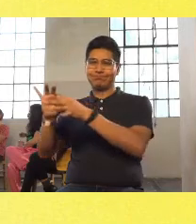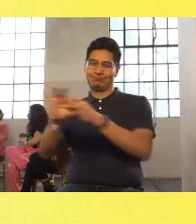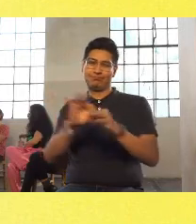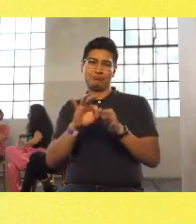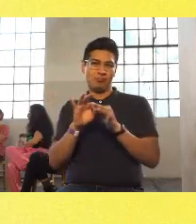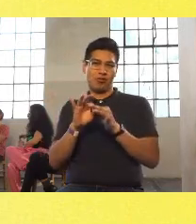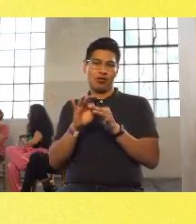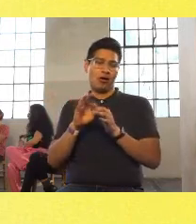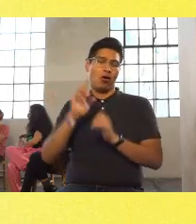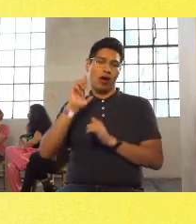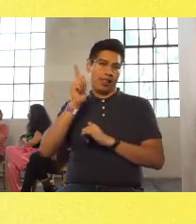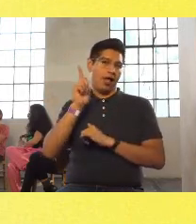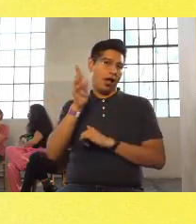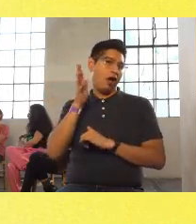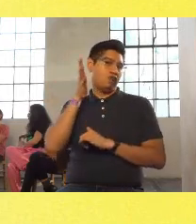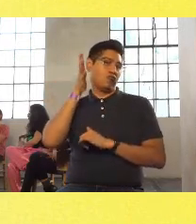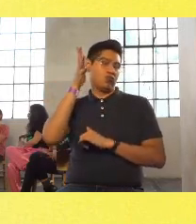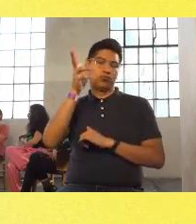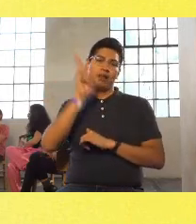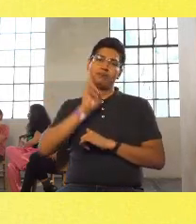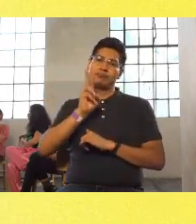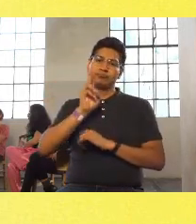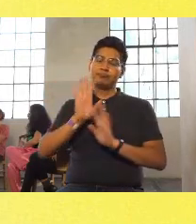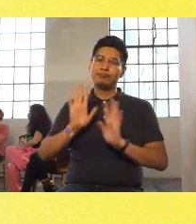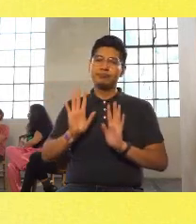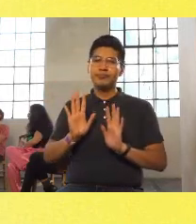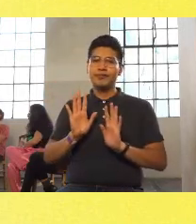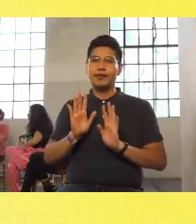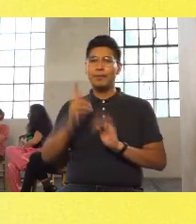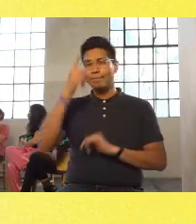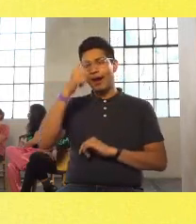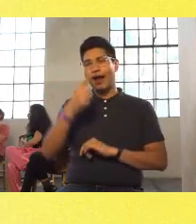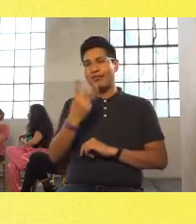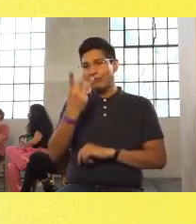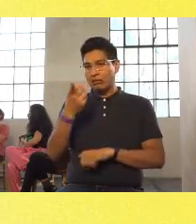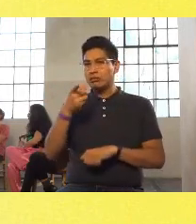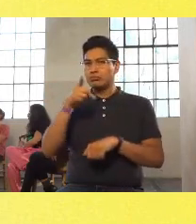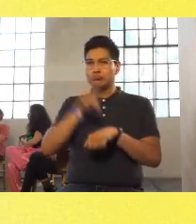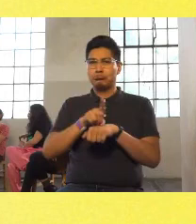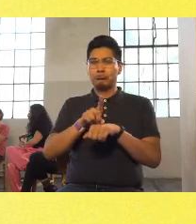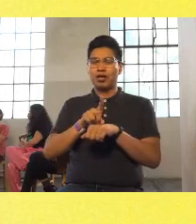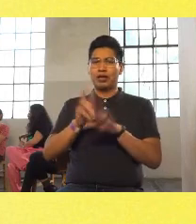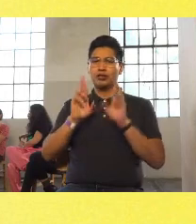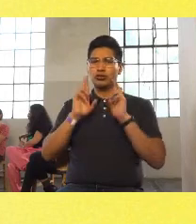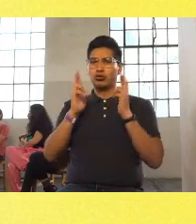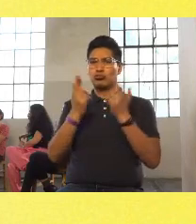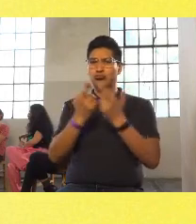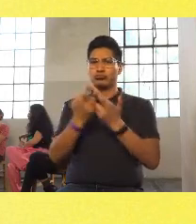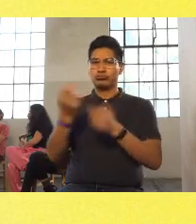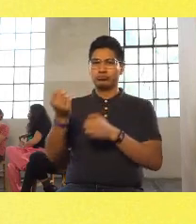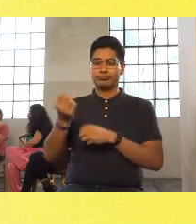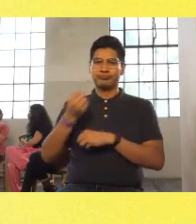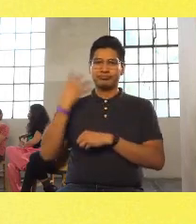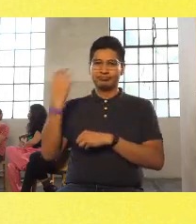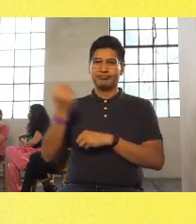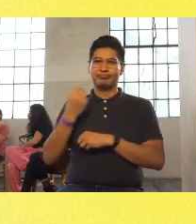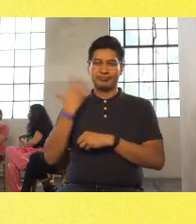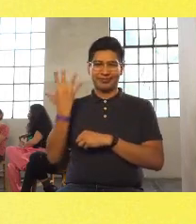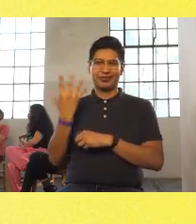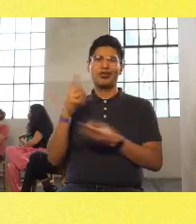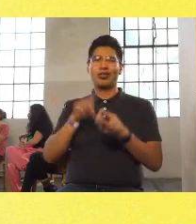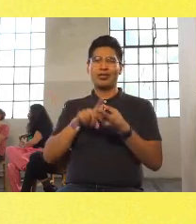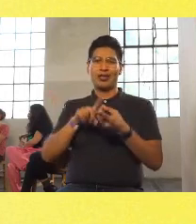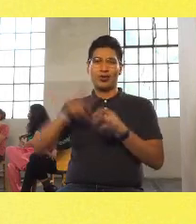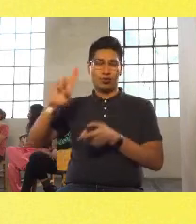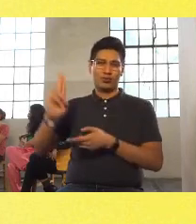estamos ahí tirándole a un jam, es decir, un encerrón de 3 días, puras mujeres de las universidades de la